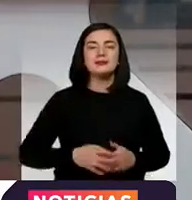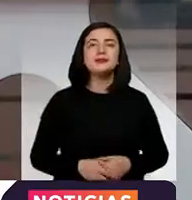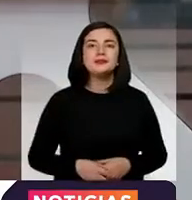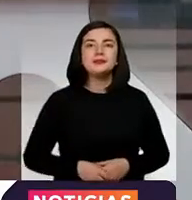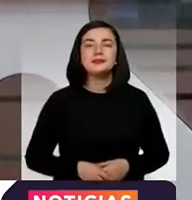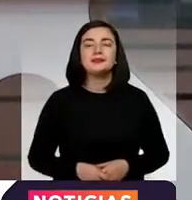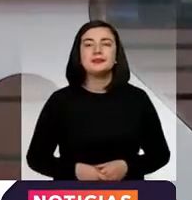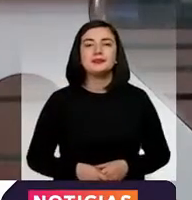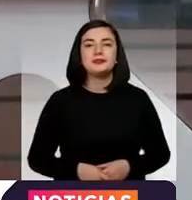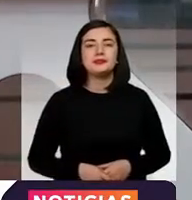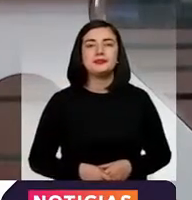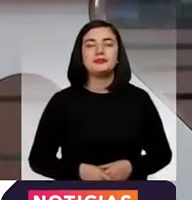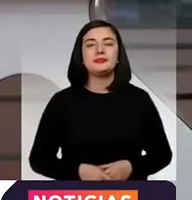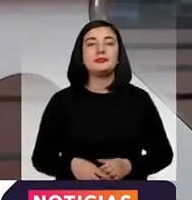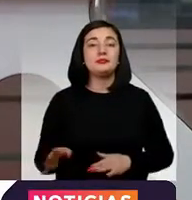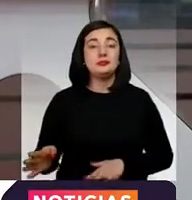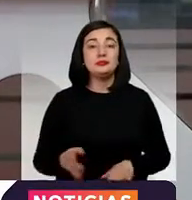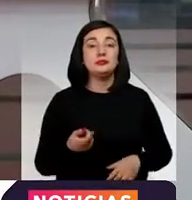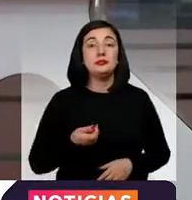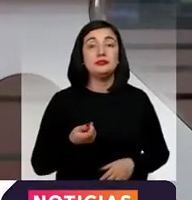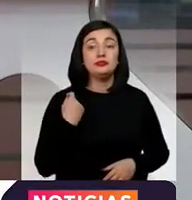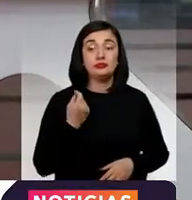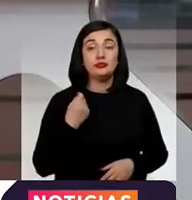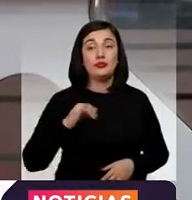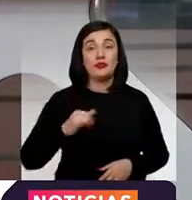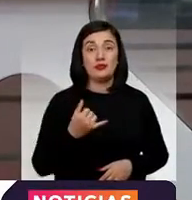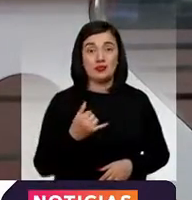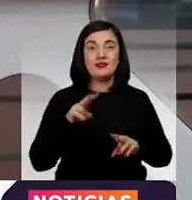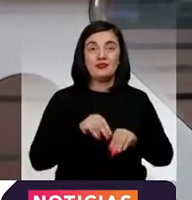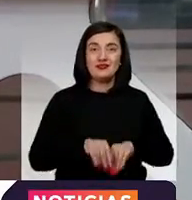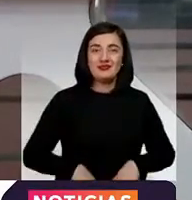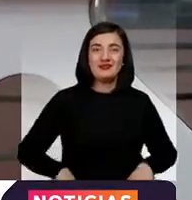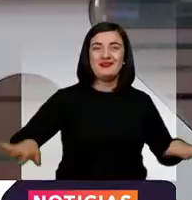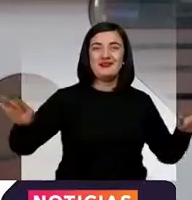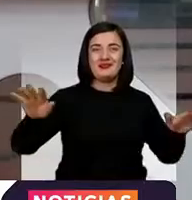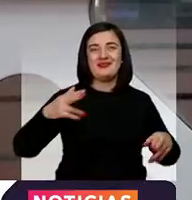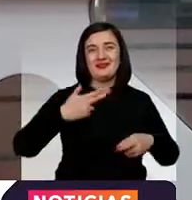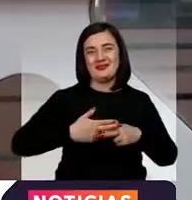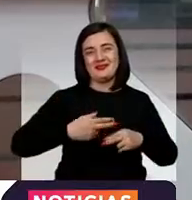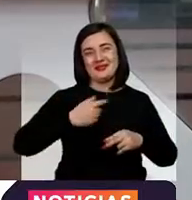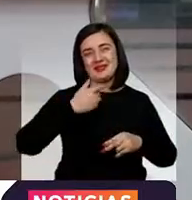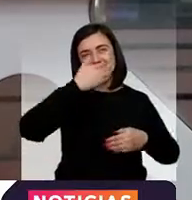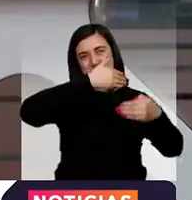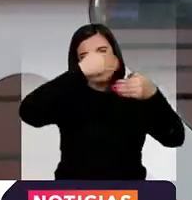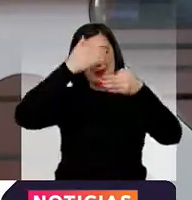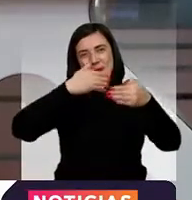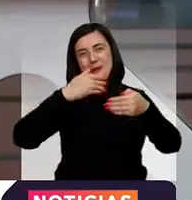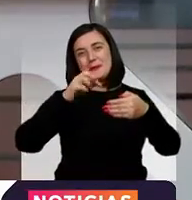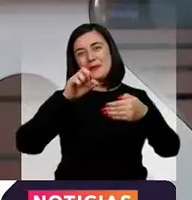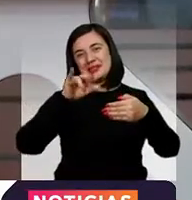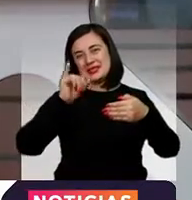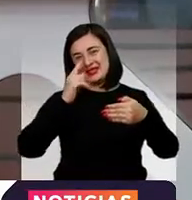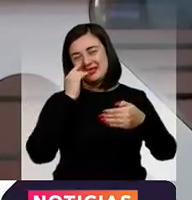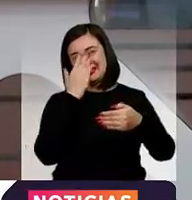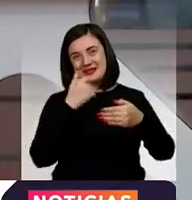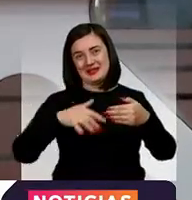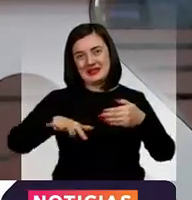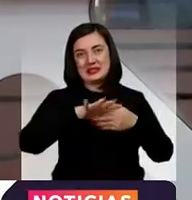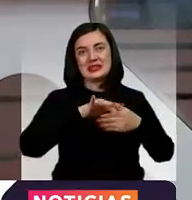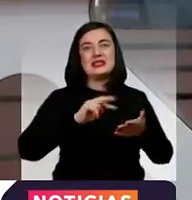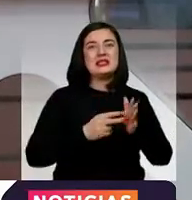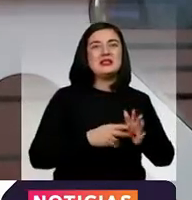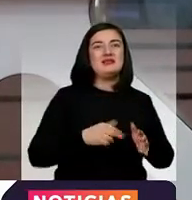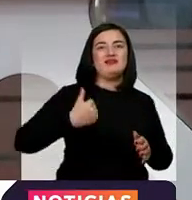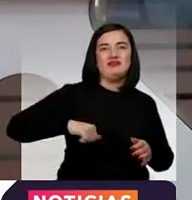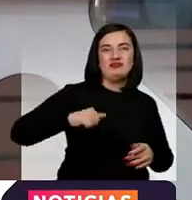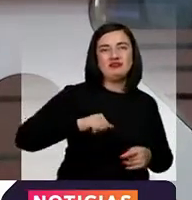Este jueves se presentó el Muro de la Presencia como un homenaje a los habitantes de calle y trabajadoras sexuales del centro de Bogotá